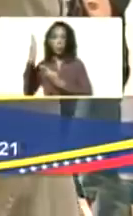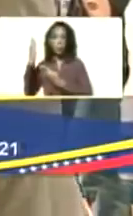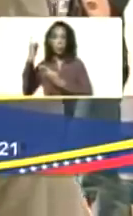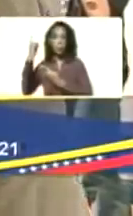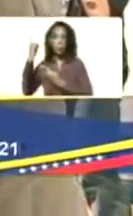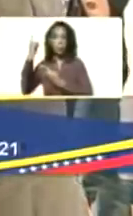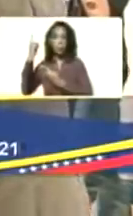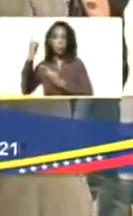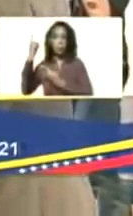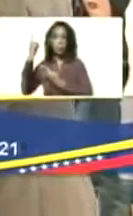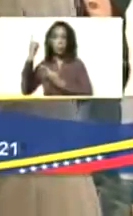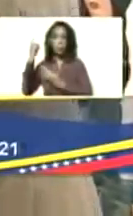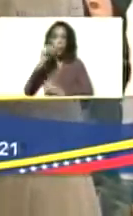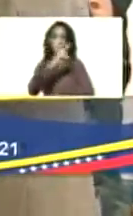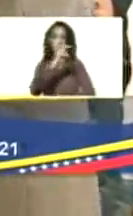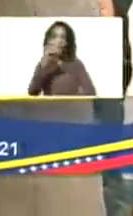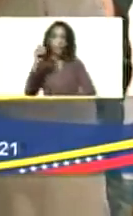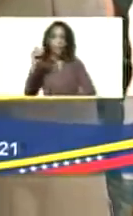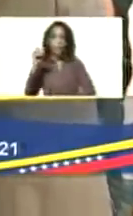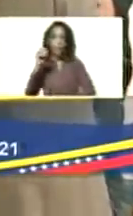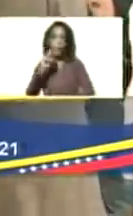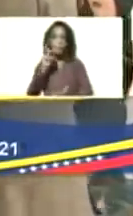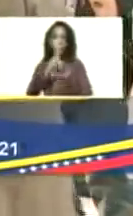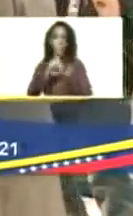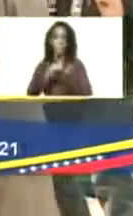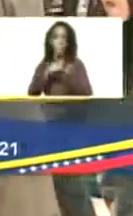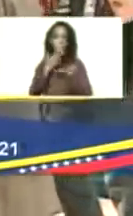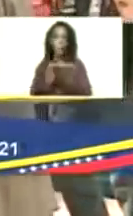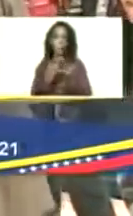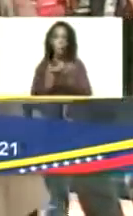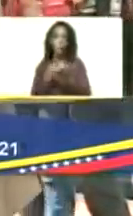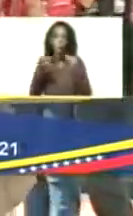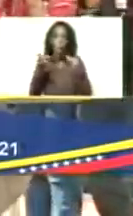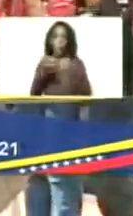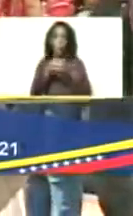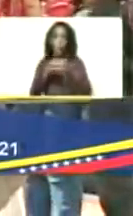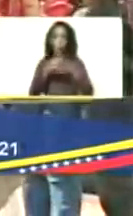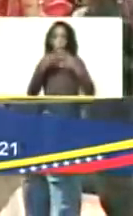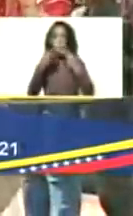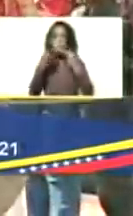Han sido 200 postulaciones entre el sector público y privado.